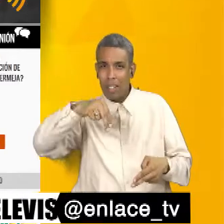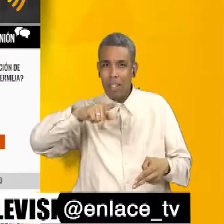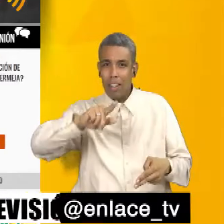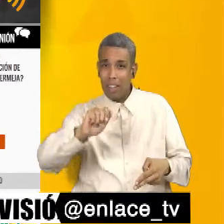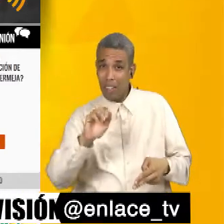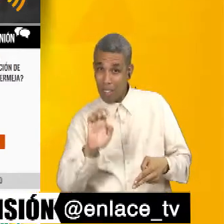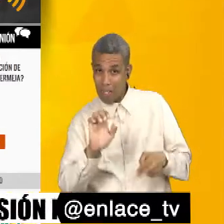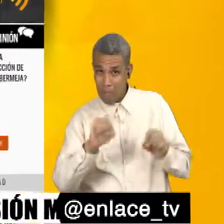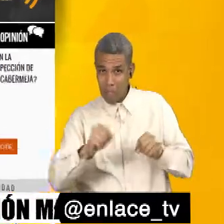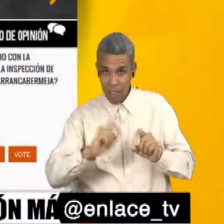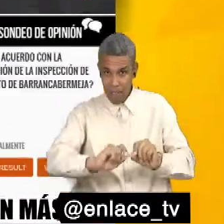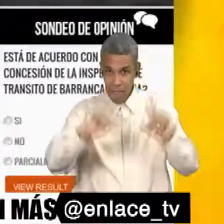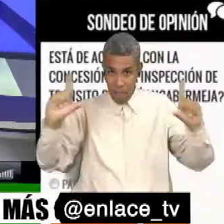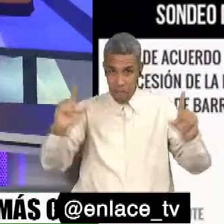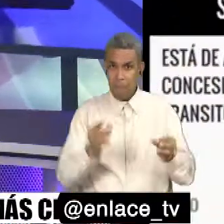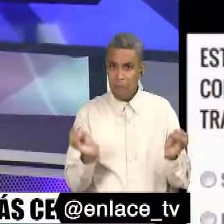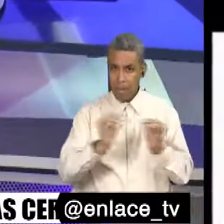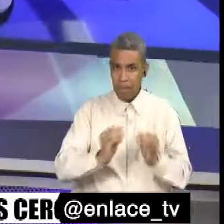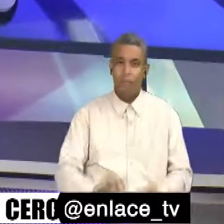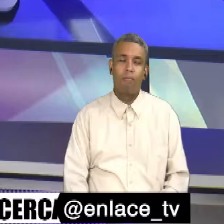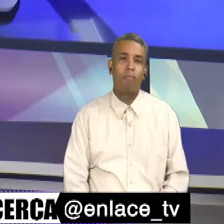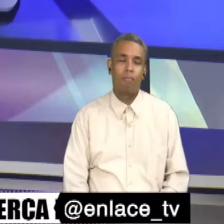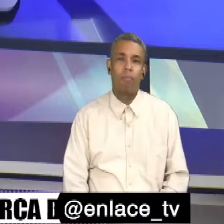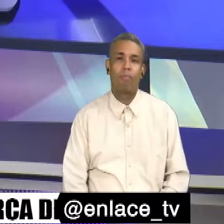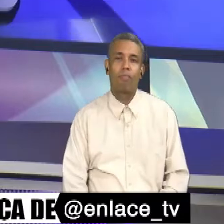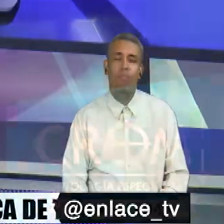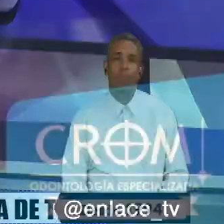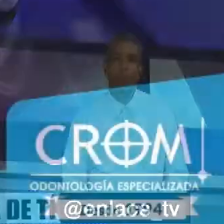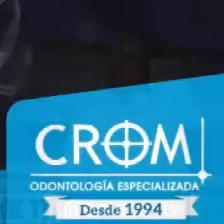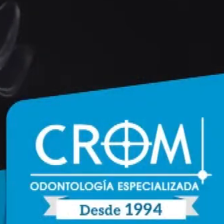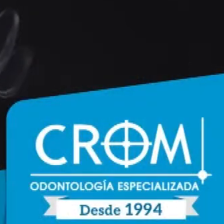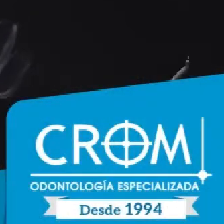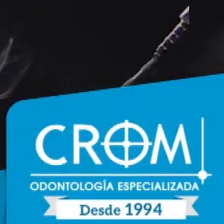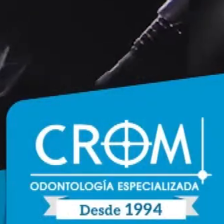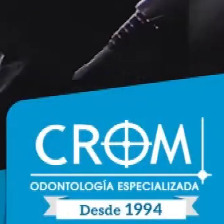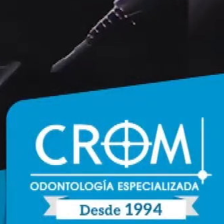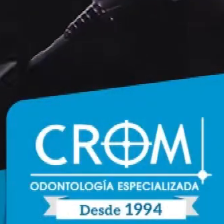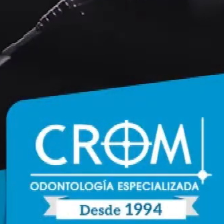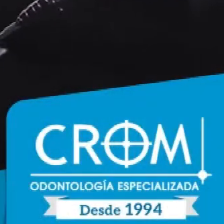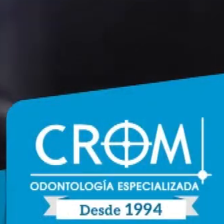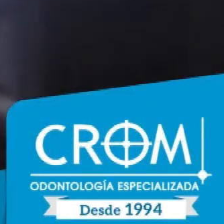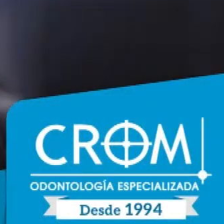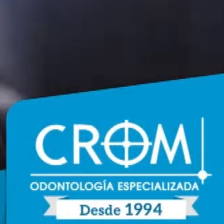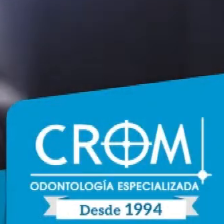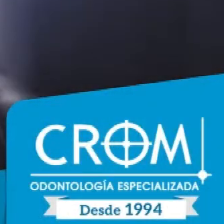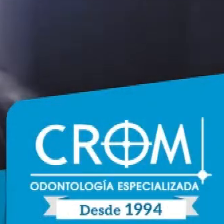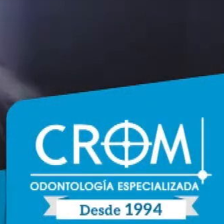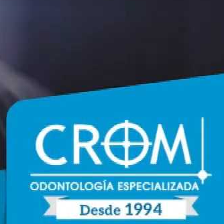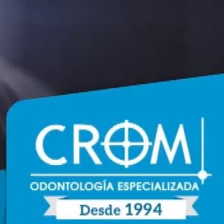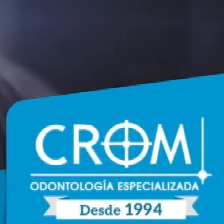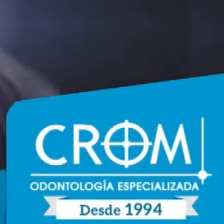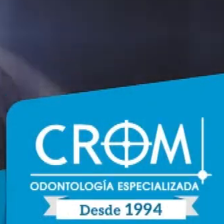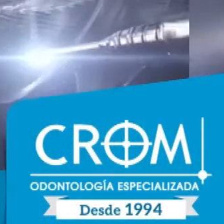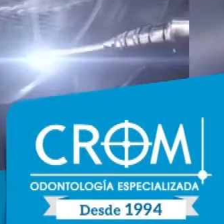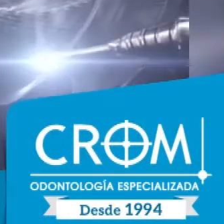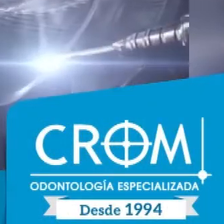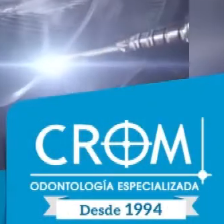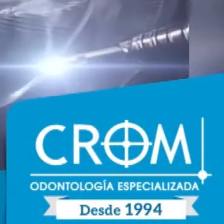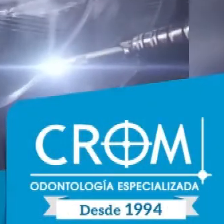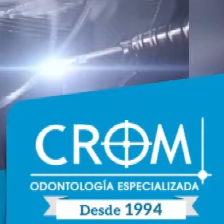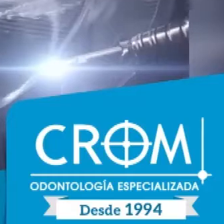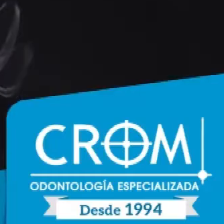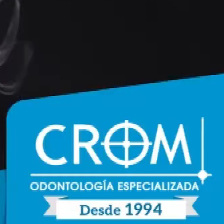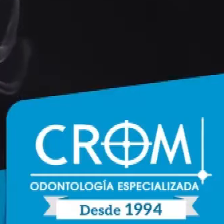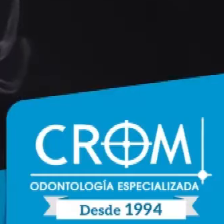www.enlacetelevisión.com. Visítenos. Invisalign, ortodoncia invisible, resultados muy visibles. Luce tu sonrisa, no tus brackets.